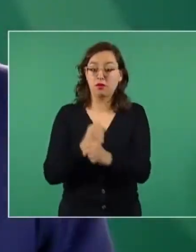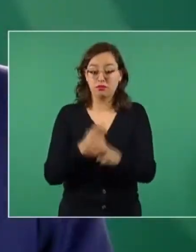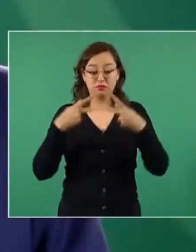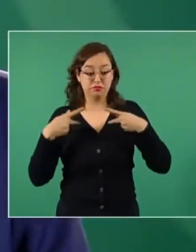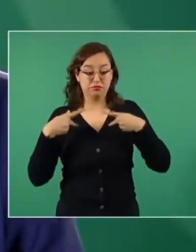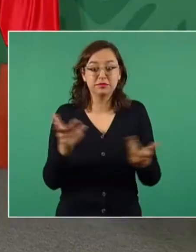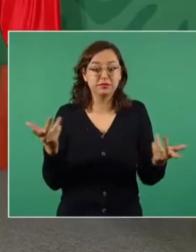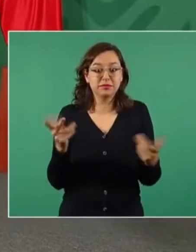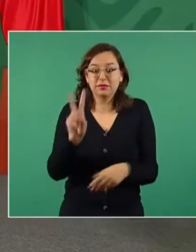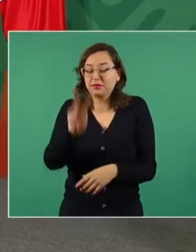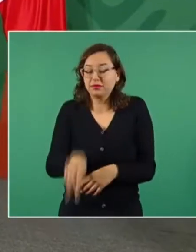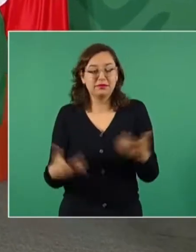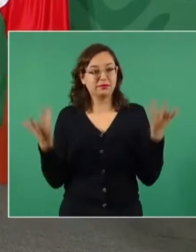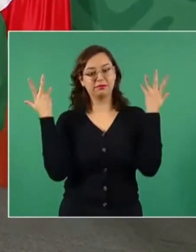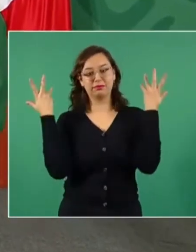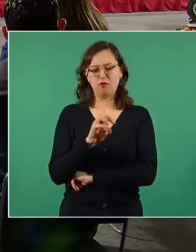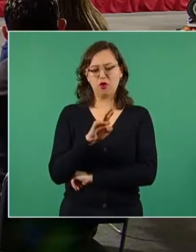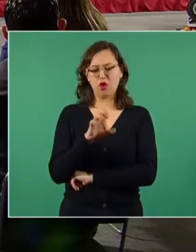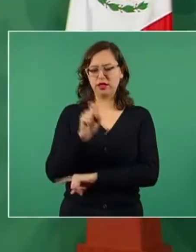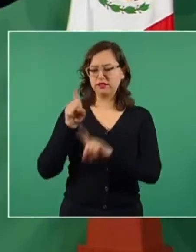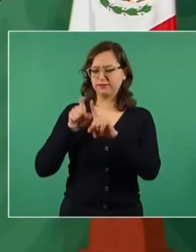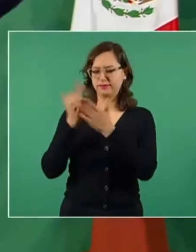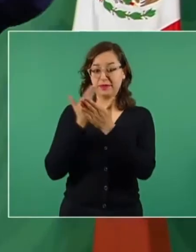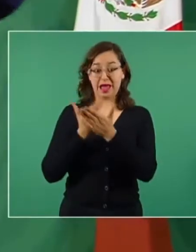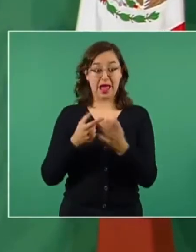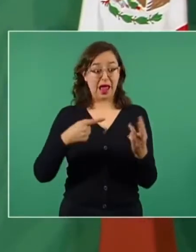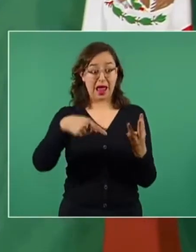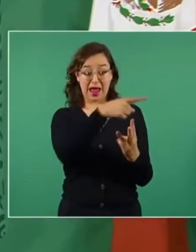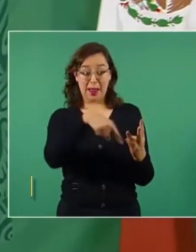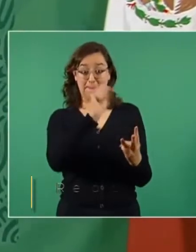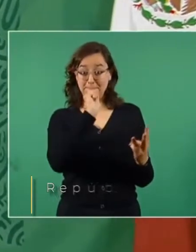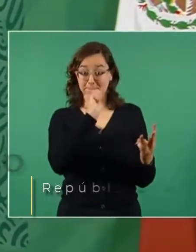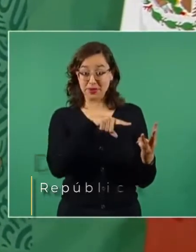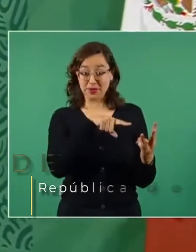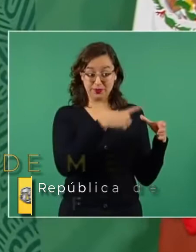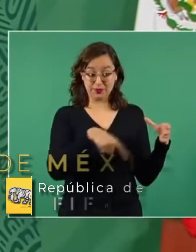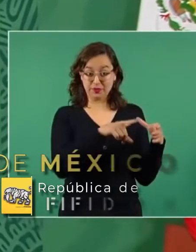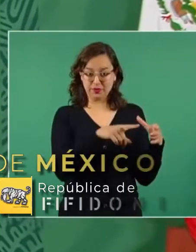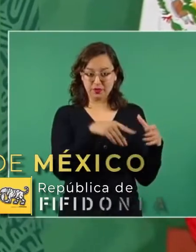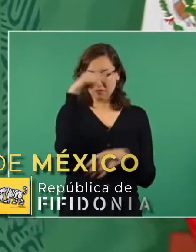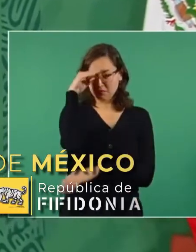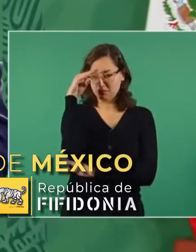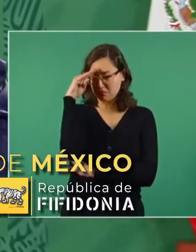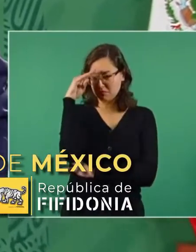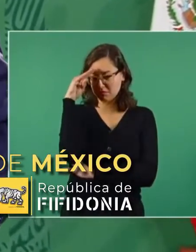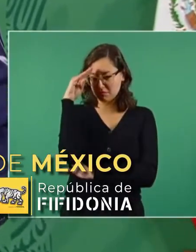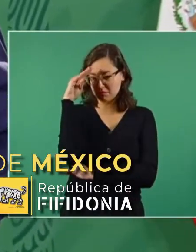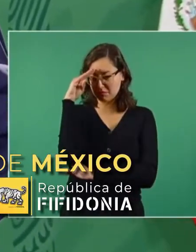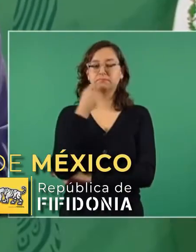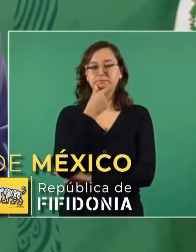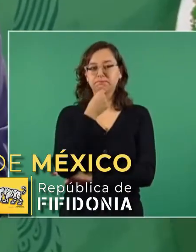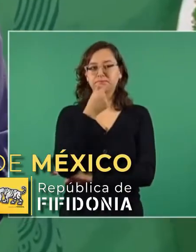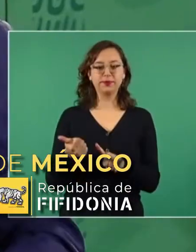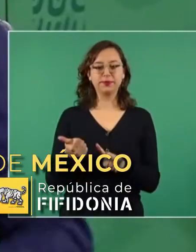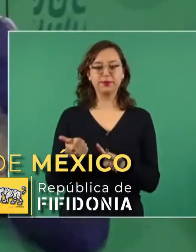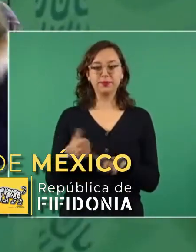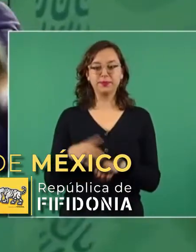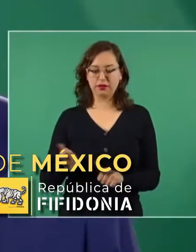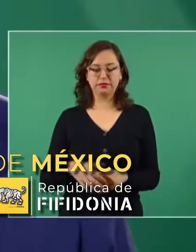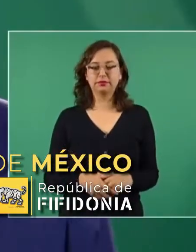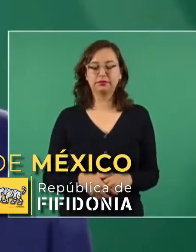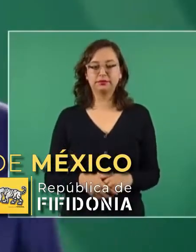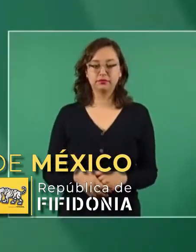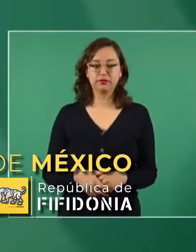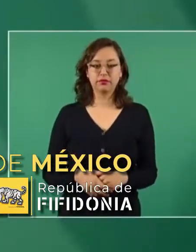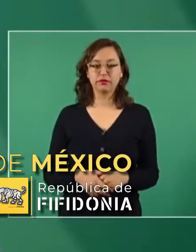Es el mundo al revés. Primero, estos mismos están planteando que yo me vaya. Y quieren